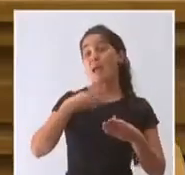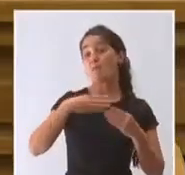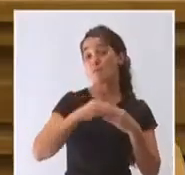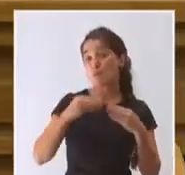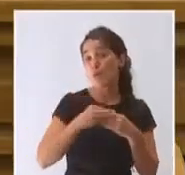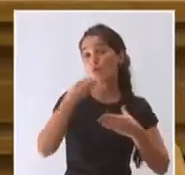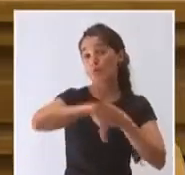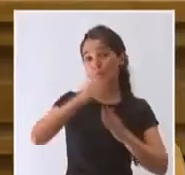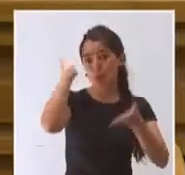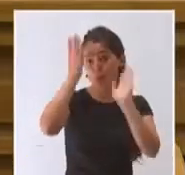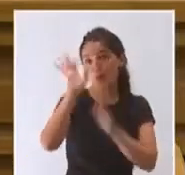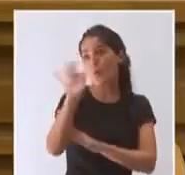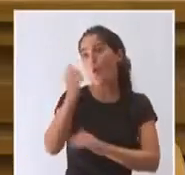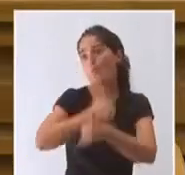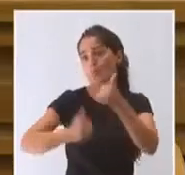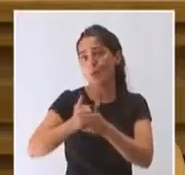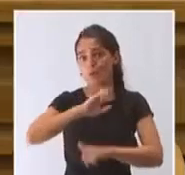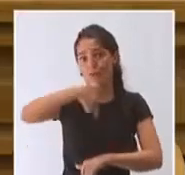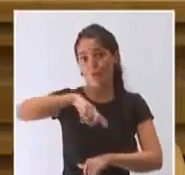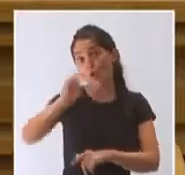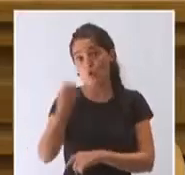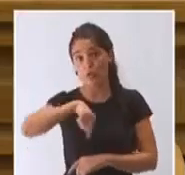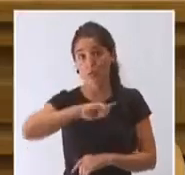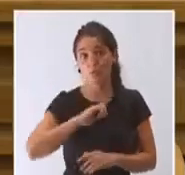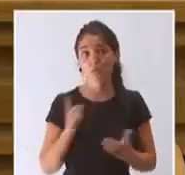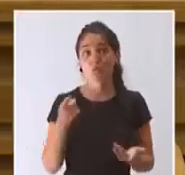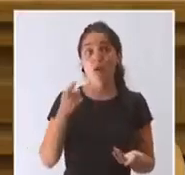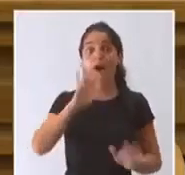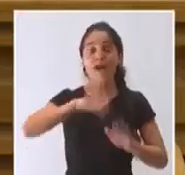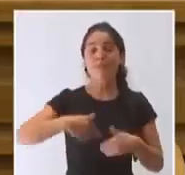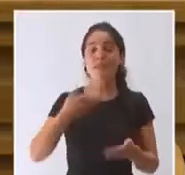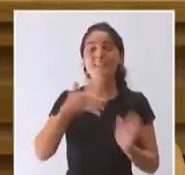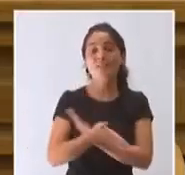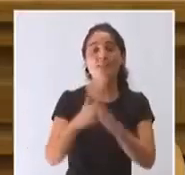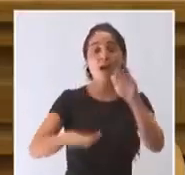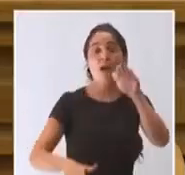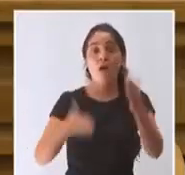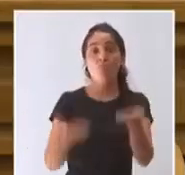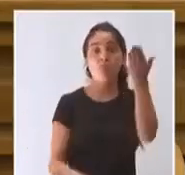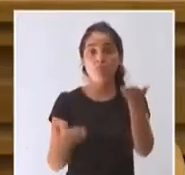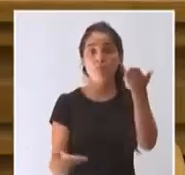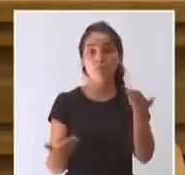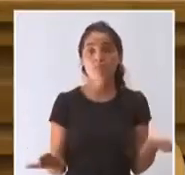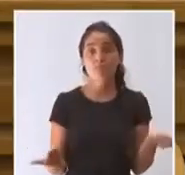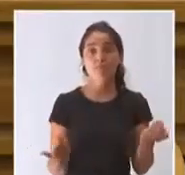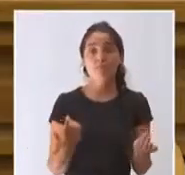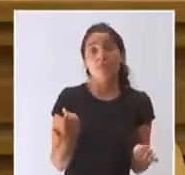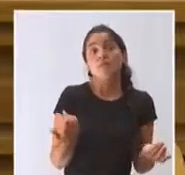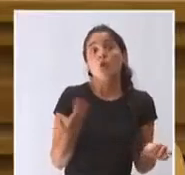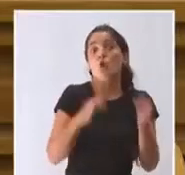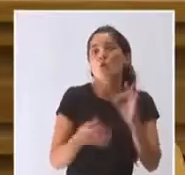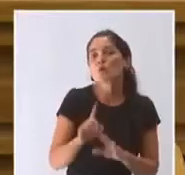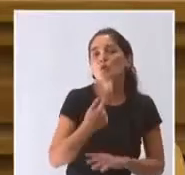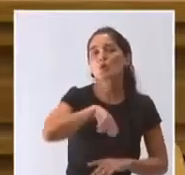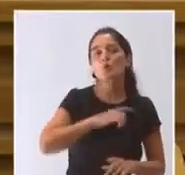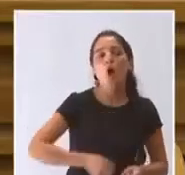estás evidente eso produce un desnivel dirán que es injusto que vamos gastando y luego vamos pidiendo al estado bueno lo que vamos haciendo